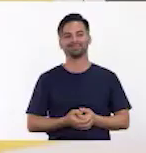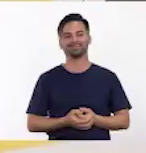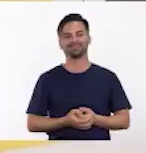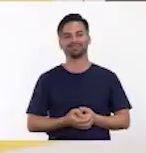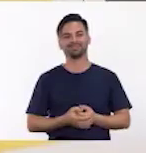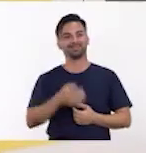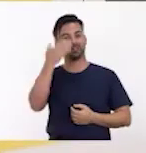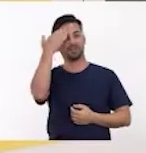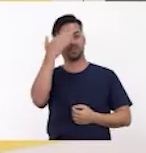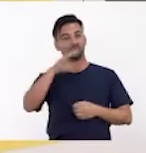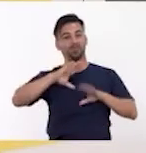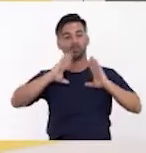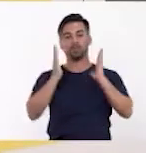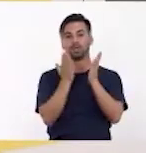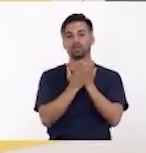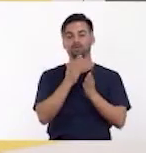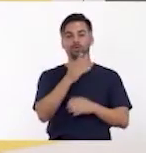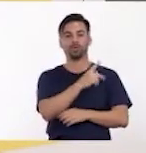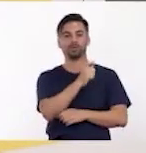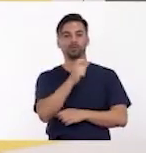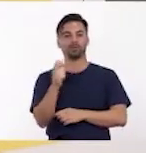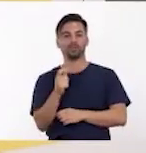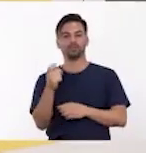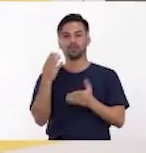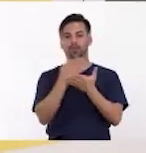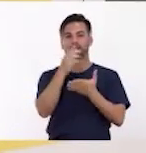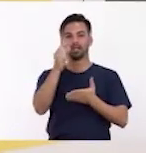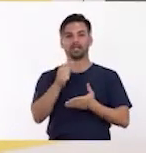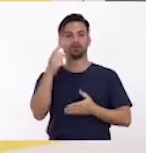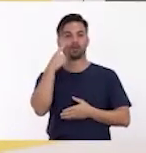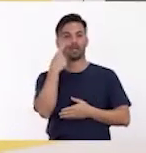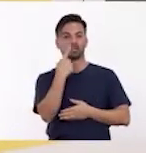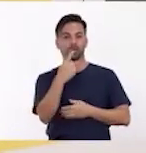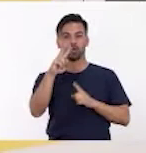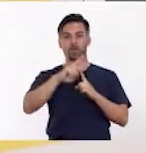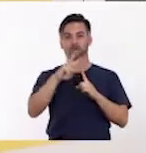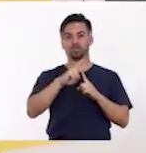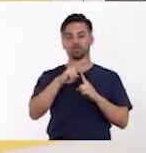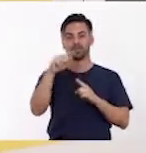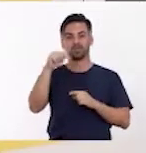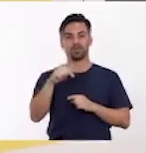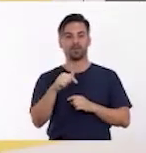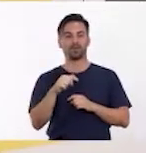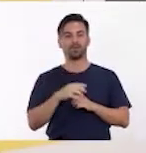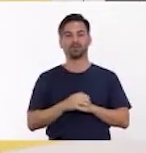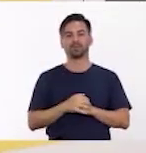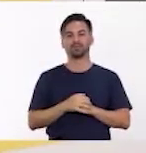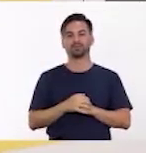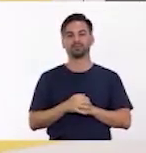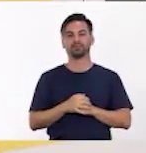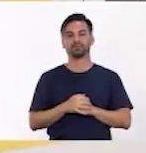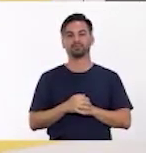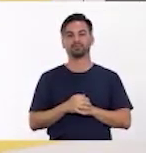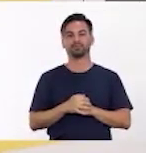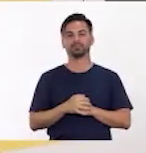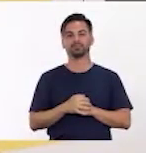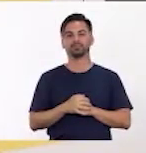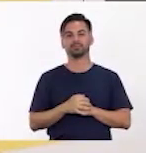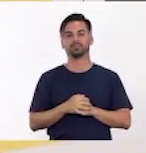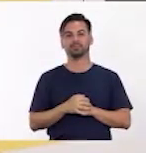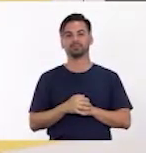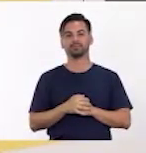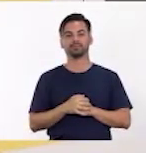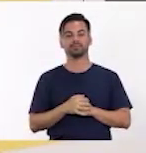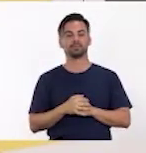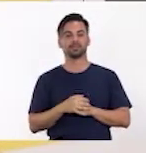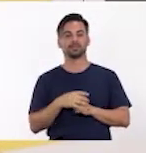Un saludo a todos los estudiantes y profesores que nos observan y a los presentes. Y les